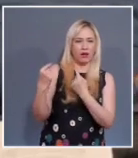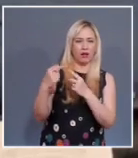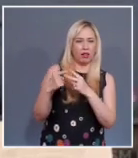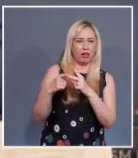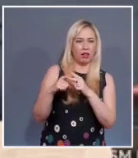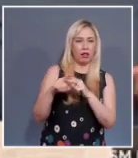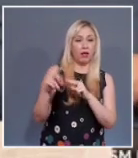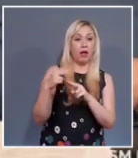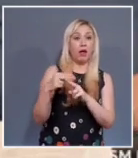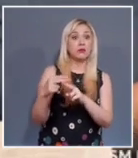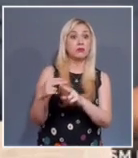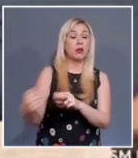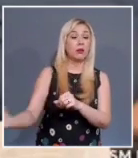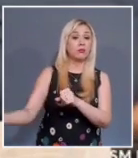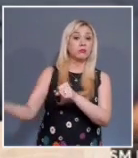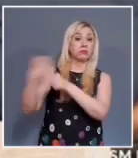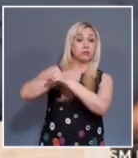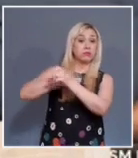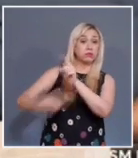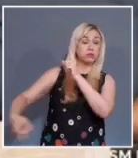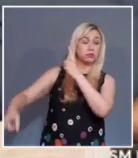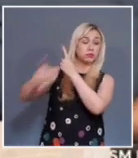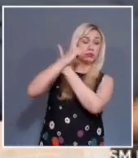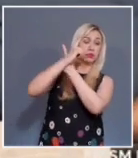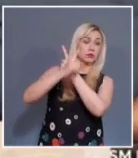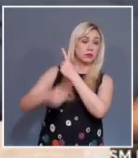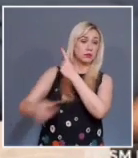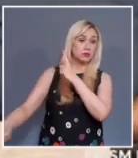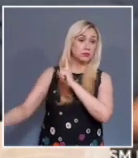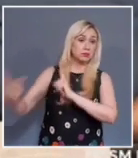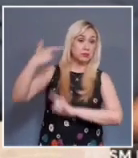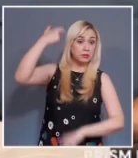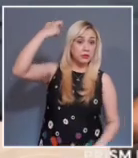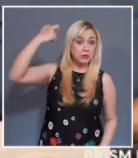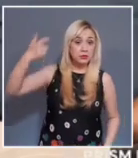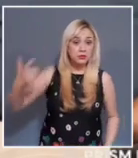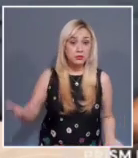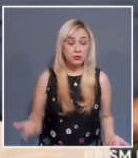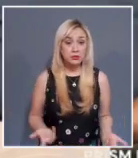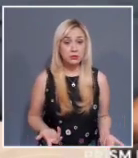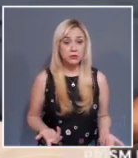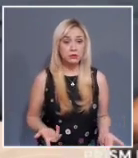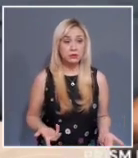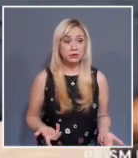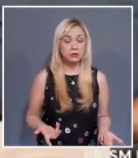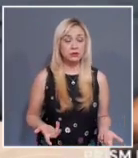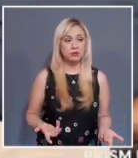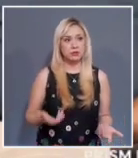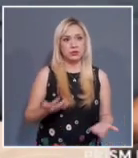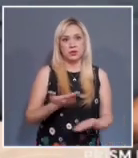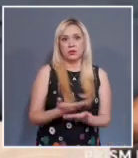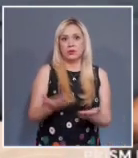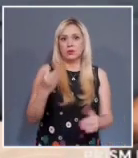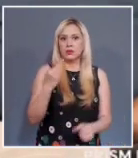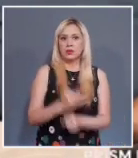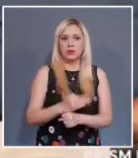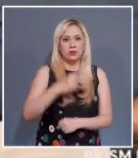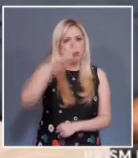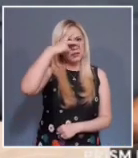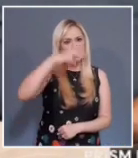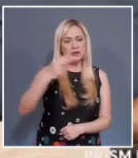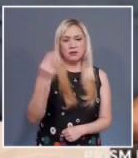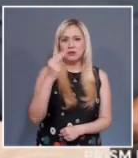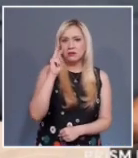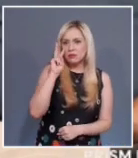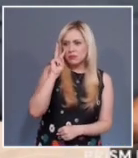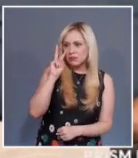únicamente se van a quedar en un ataque, pero creo que en la actualidad, en el país, es importante mirar cómo esos ataques